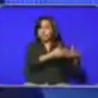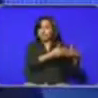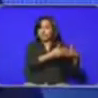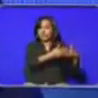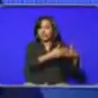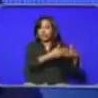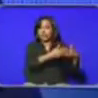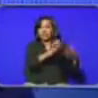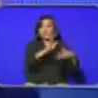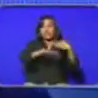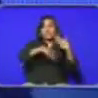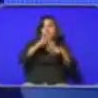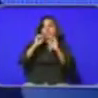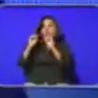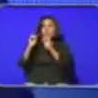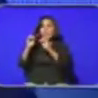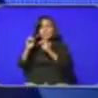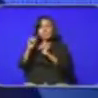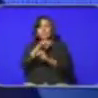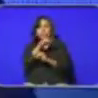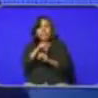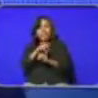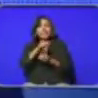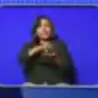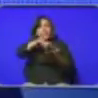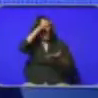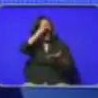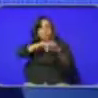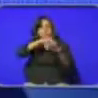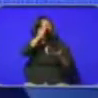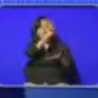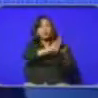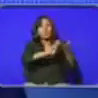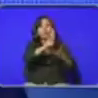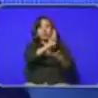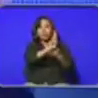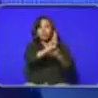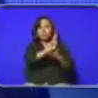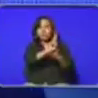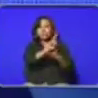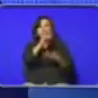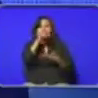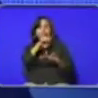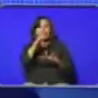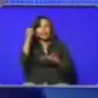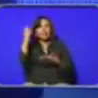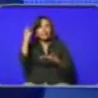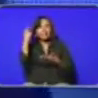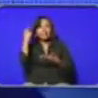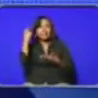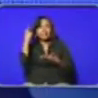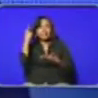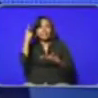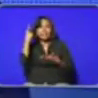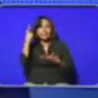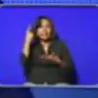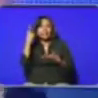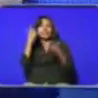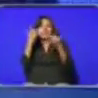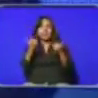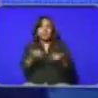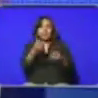ser un docente universitario, pero además de eso, ese docente debe entender que va a funcionar dentro de un sistema